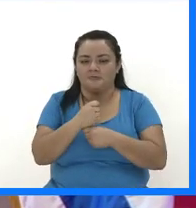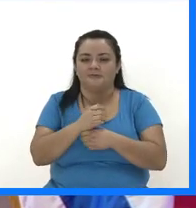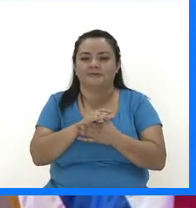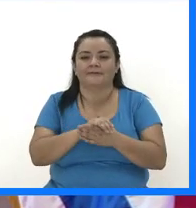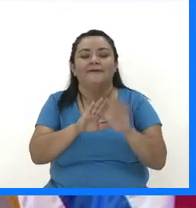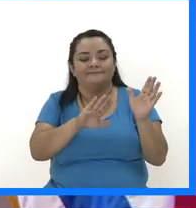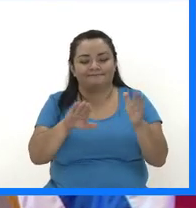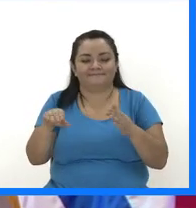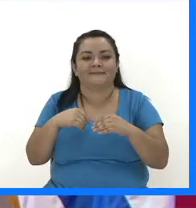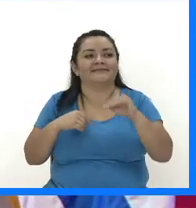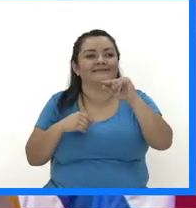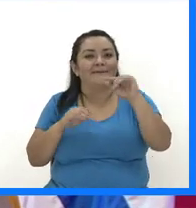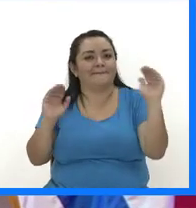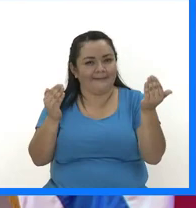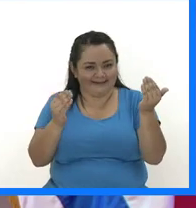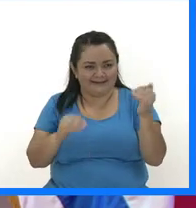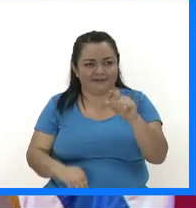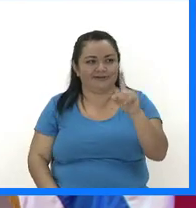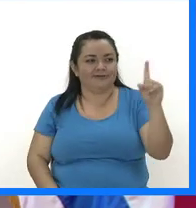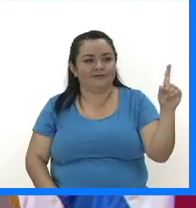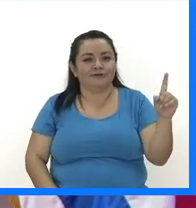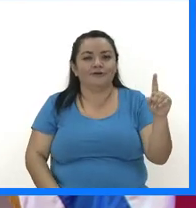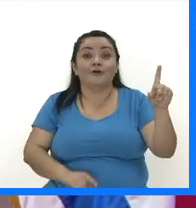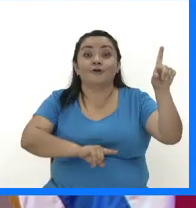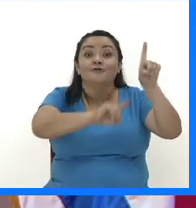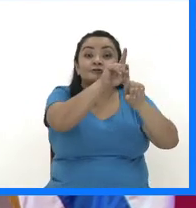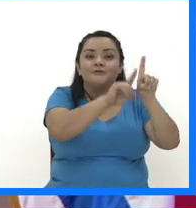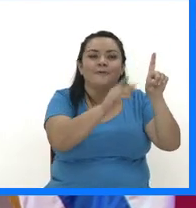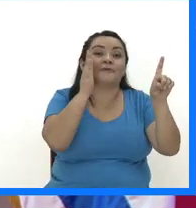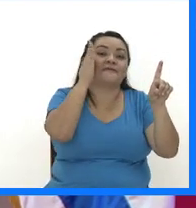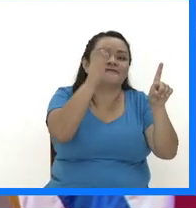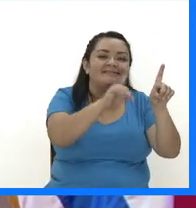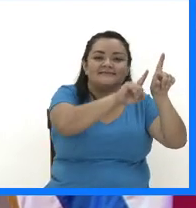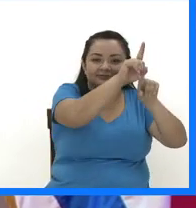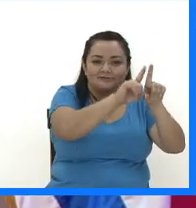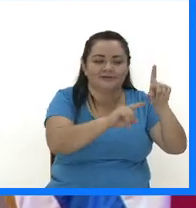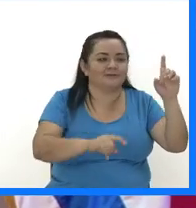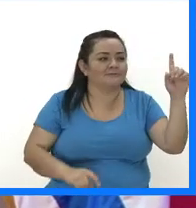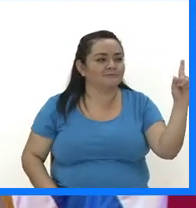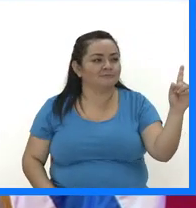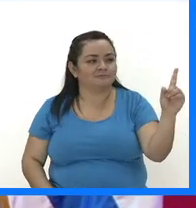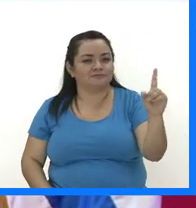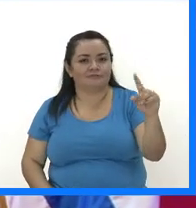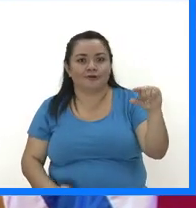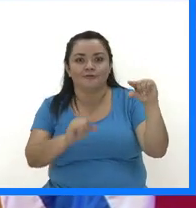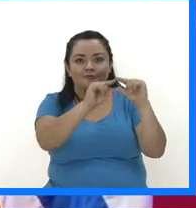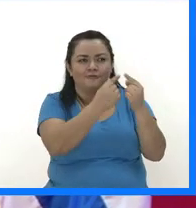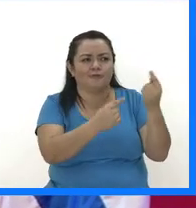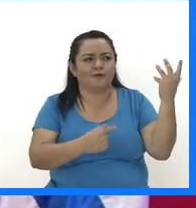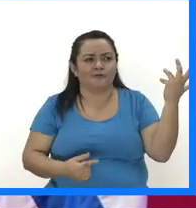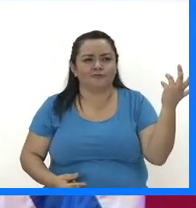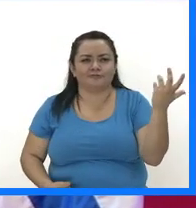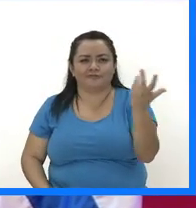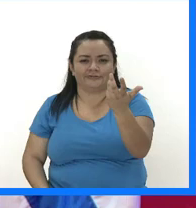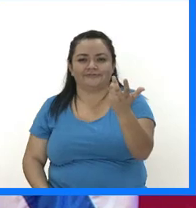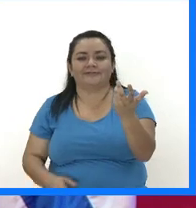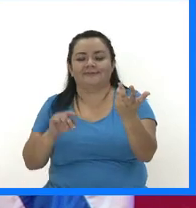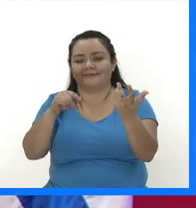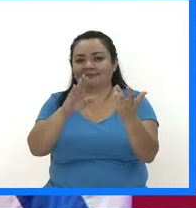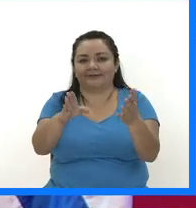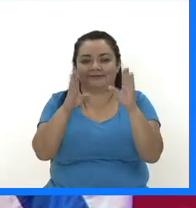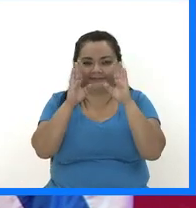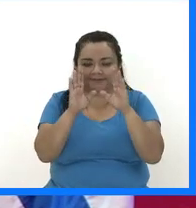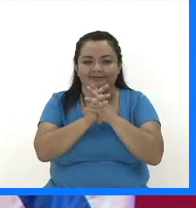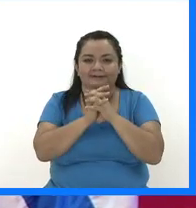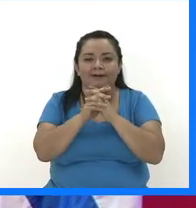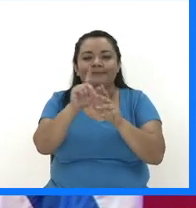la biblia los profetas de val con todo quiero que cierre sus ojos en algún momento del día no ahorita orita ponga